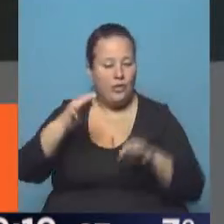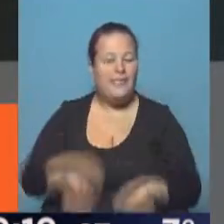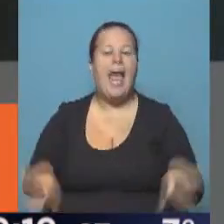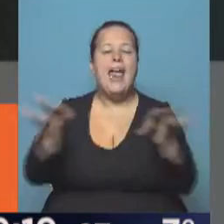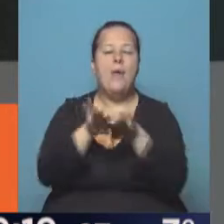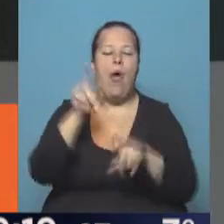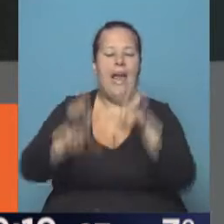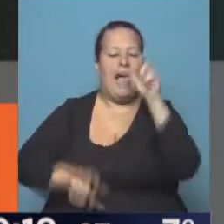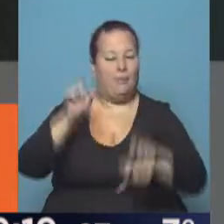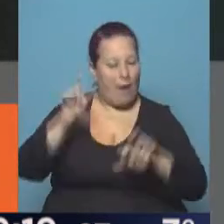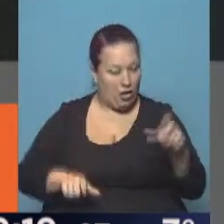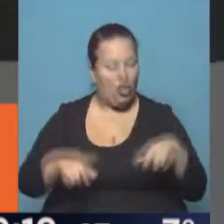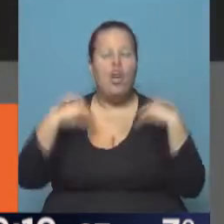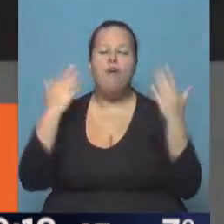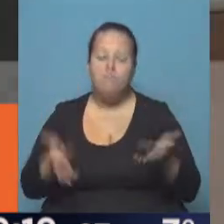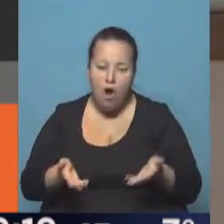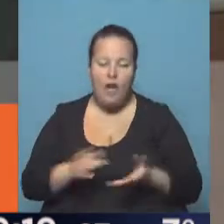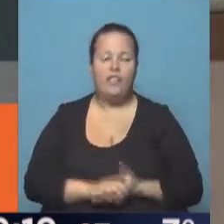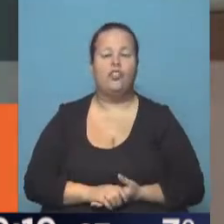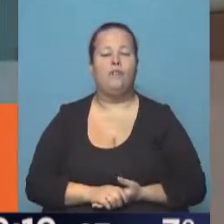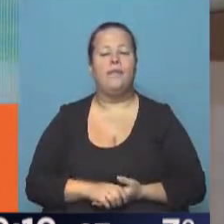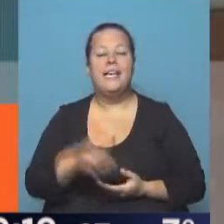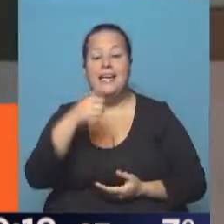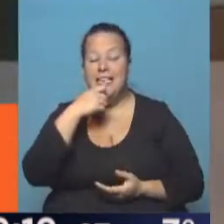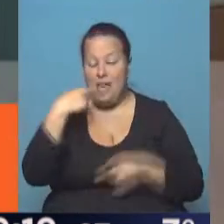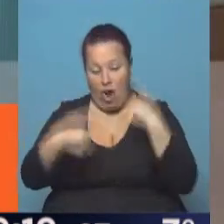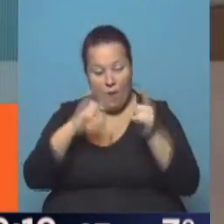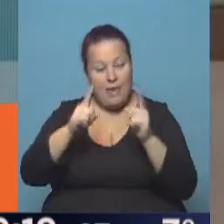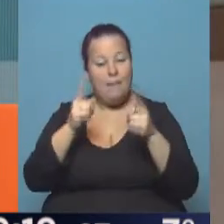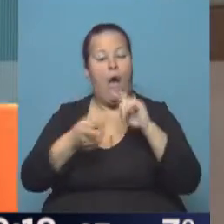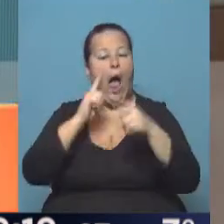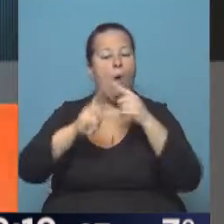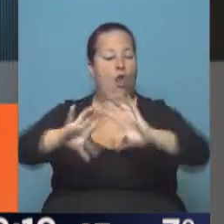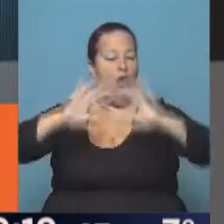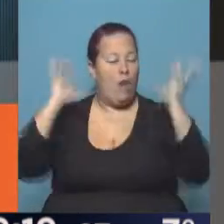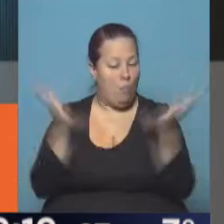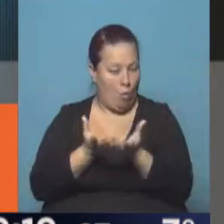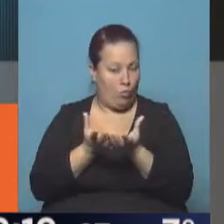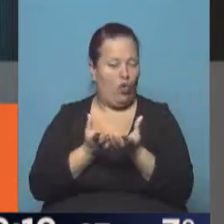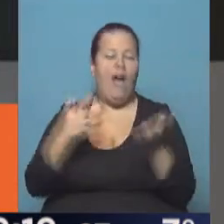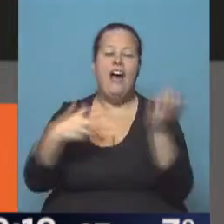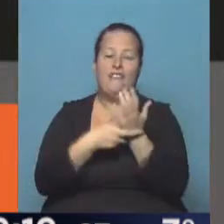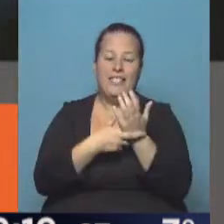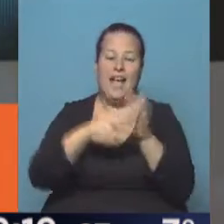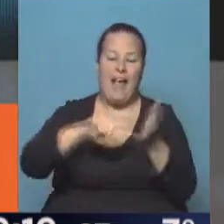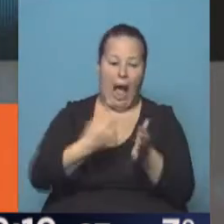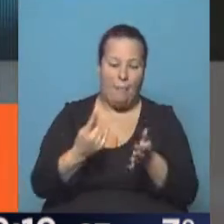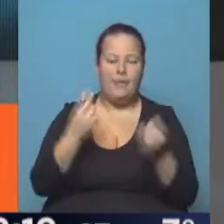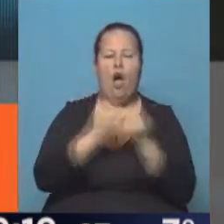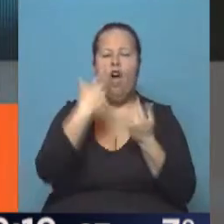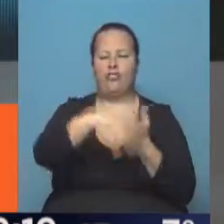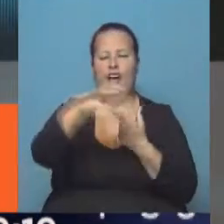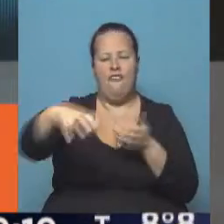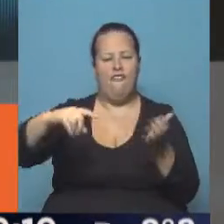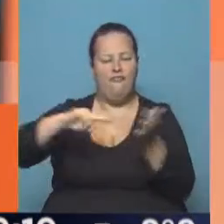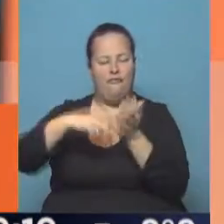de la sociedad, y es por eso que, siguiendo estos tratados internacionales, la Fiscalía de la Ciudad, como muchas